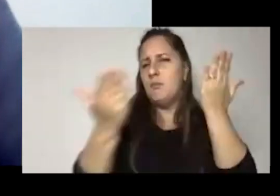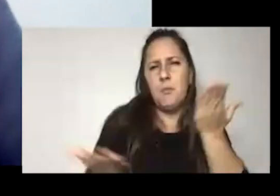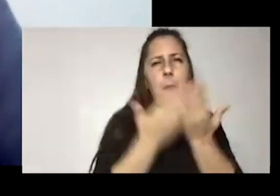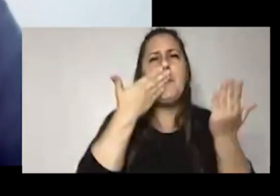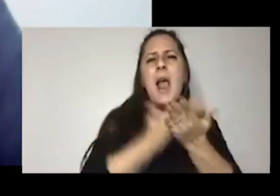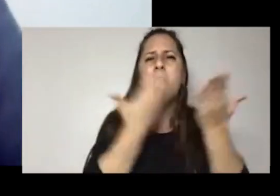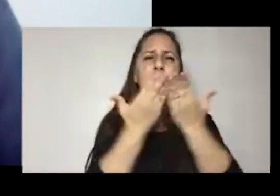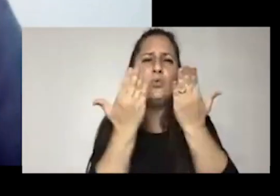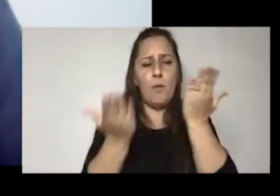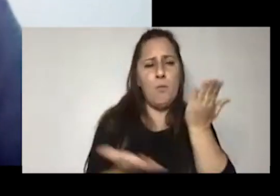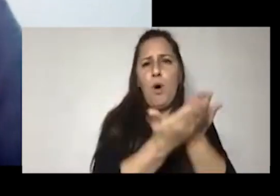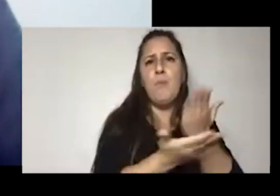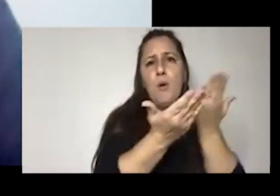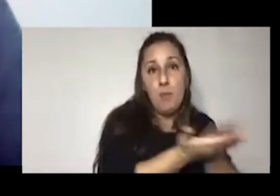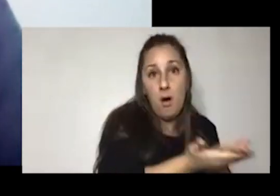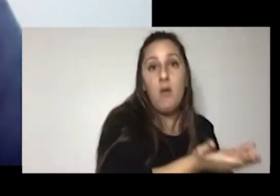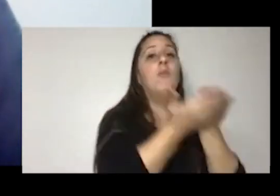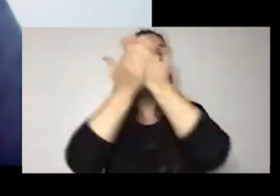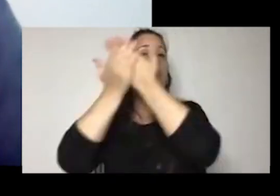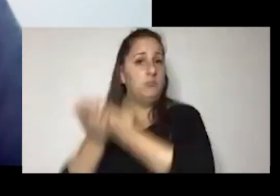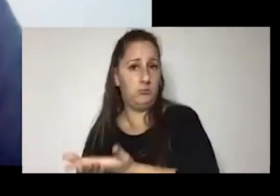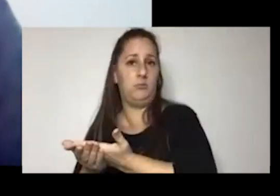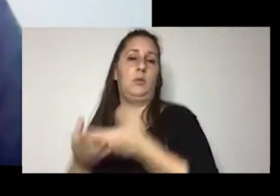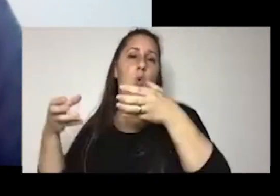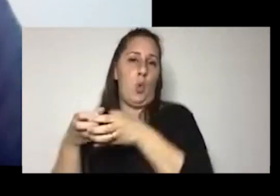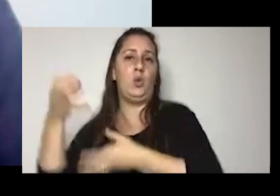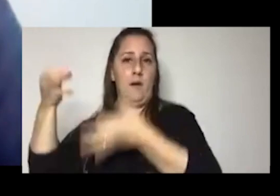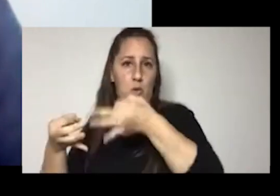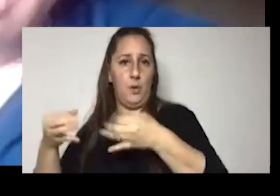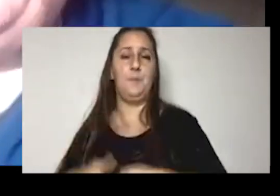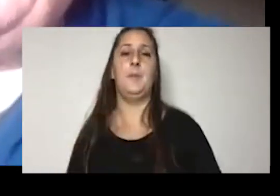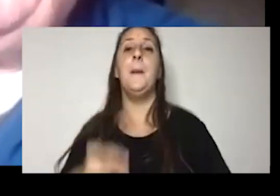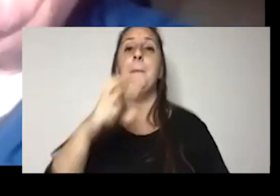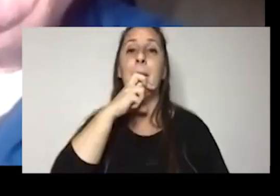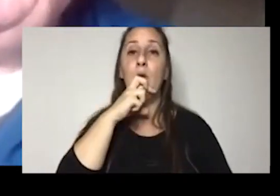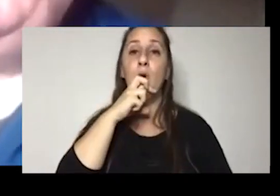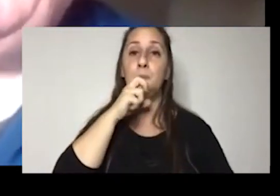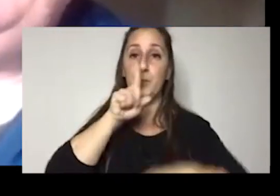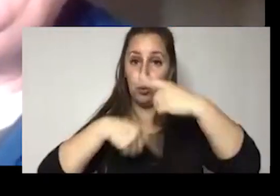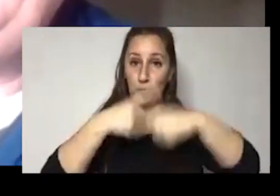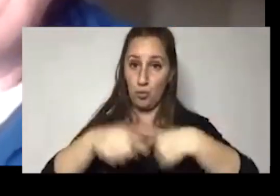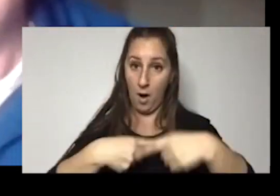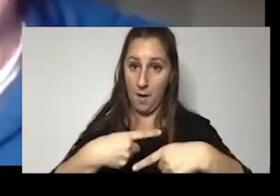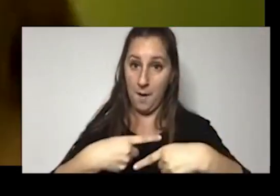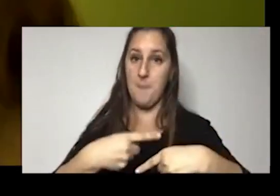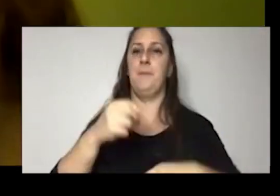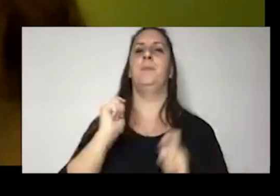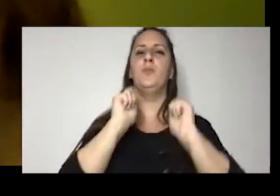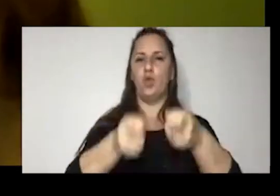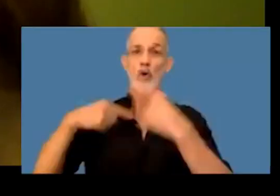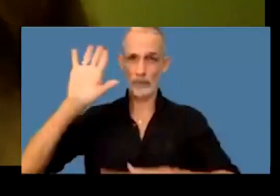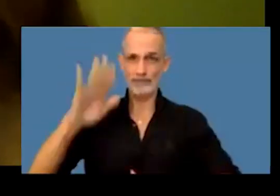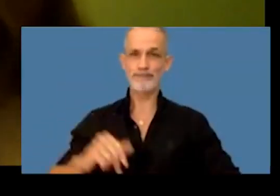ir a la evaluación para certificar discapacidad. Perfecto, muchas gracias, César. Gracias, Agustina. No, de nada,